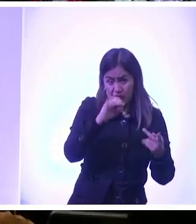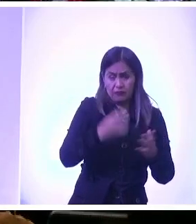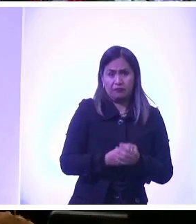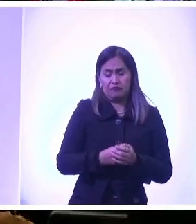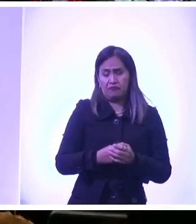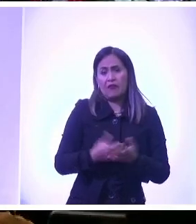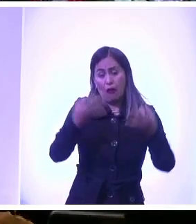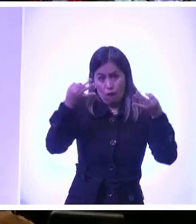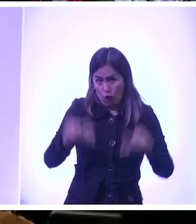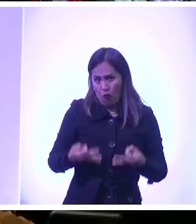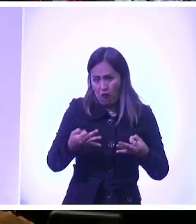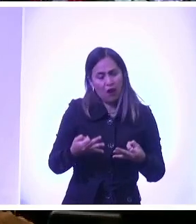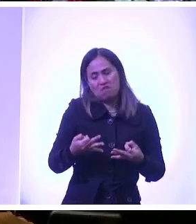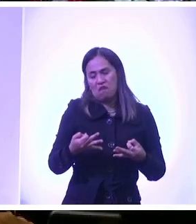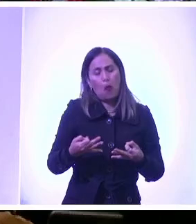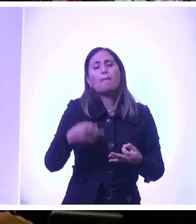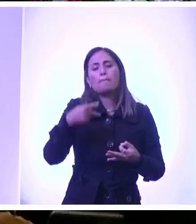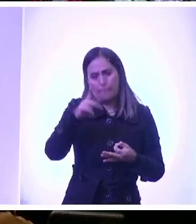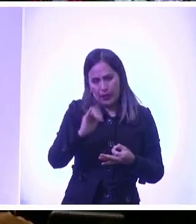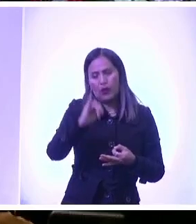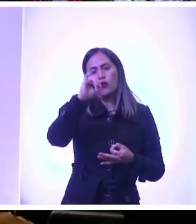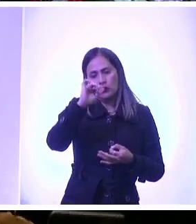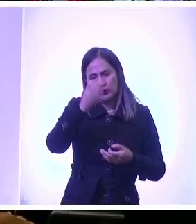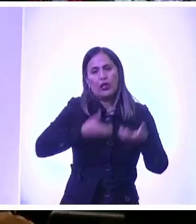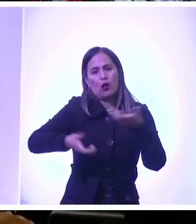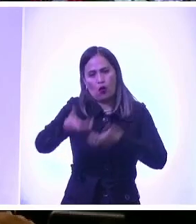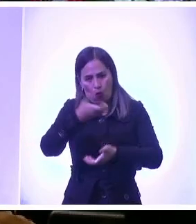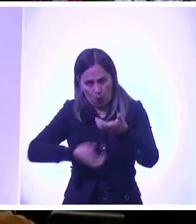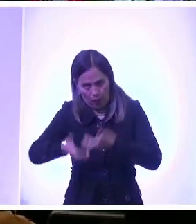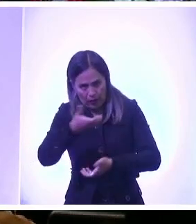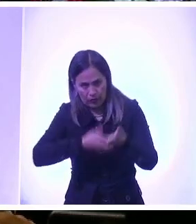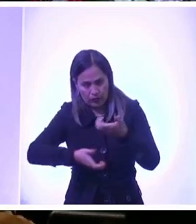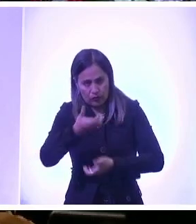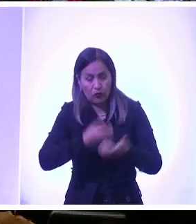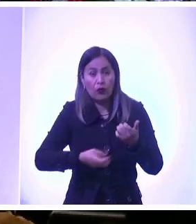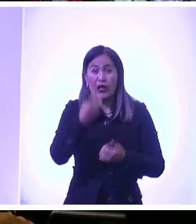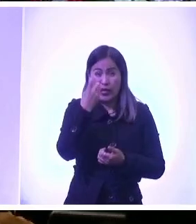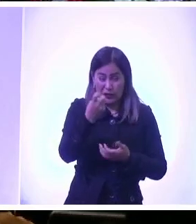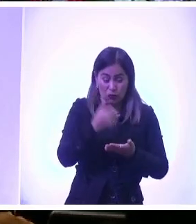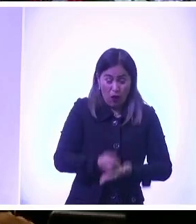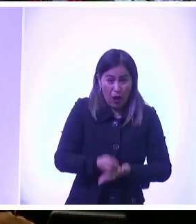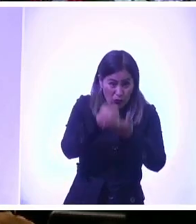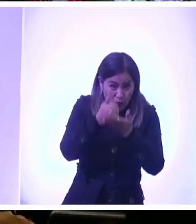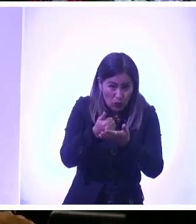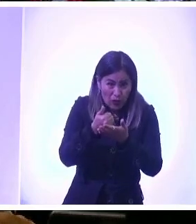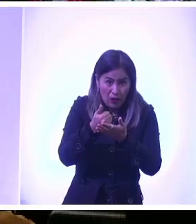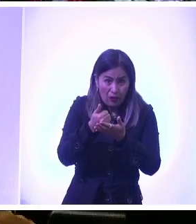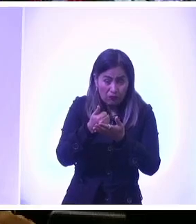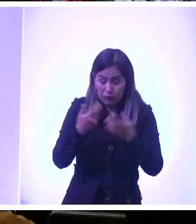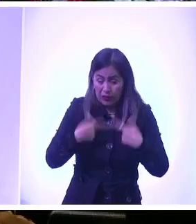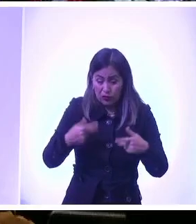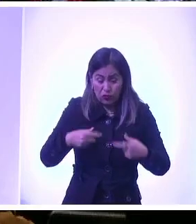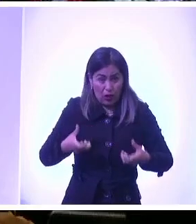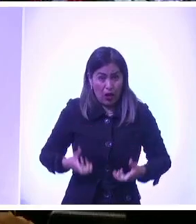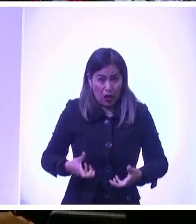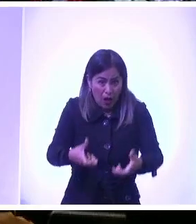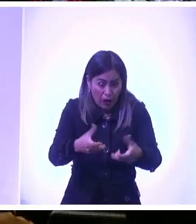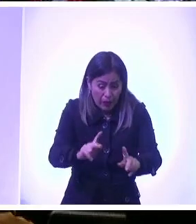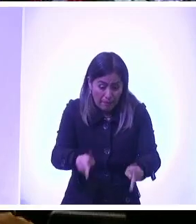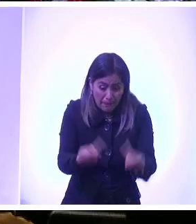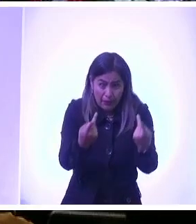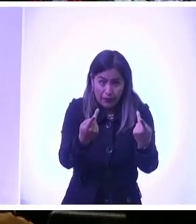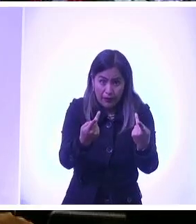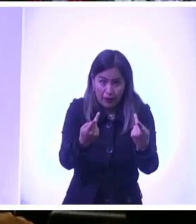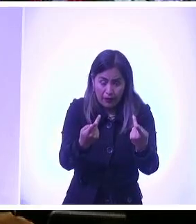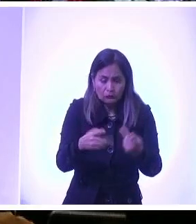informal pero es comercio ahora eso nos ayuda como sociedad el comerciante informal a ver le ayuda a él a su